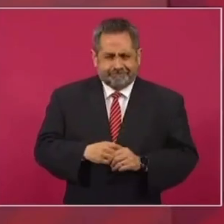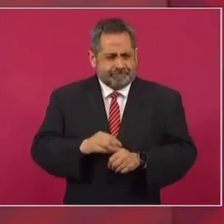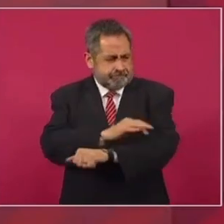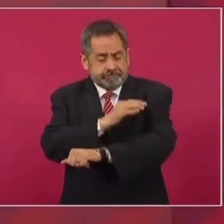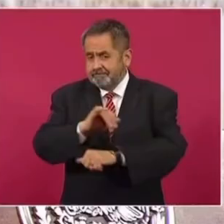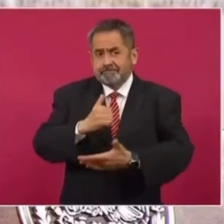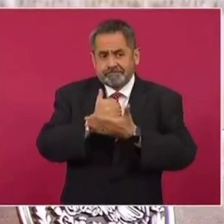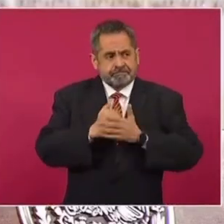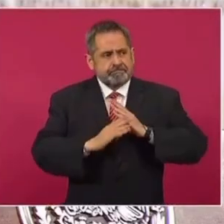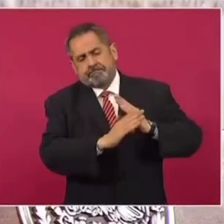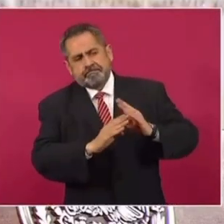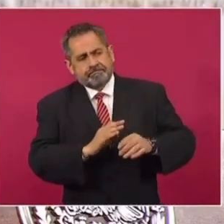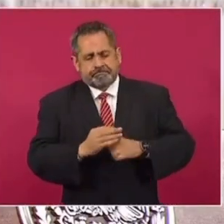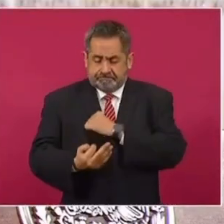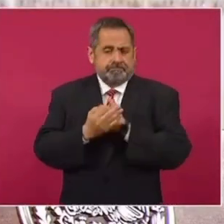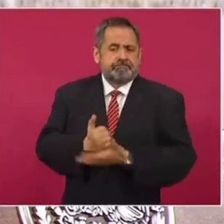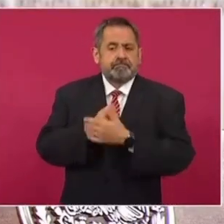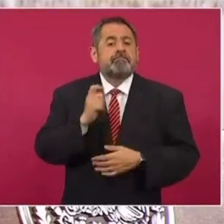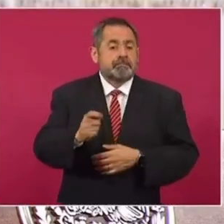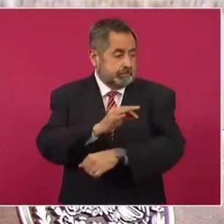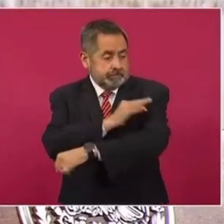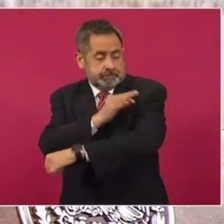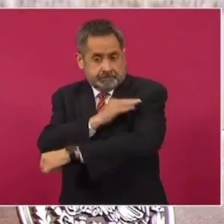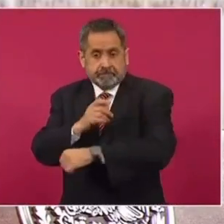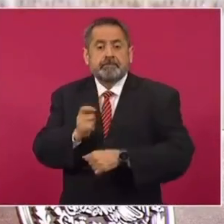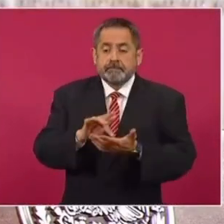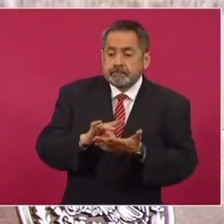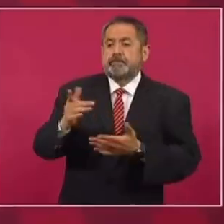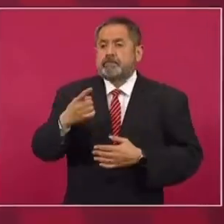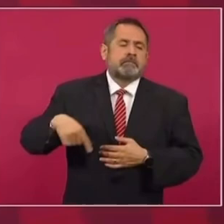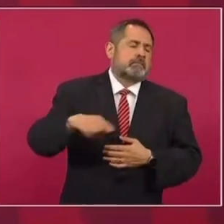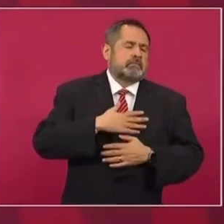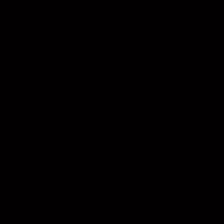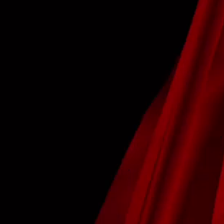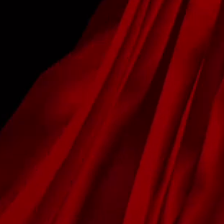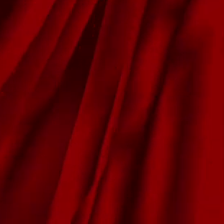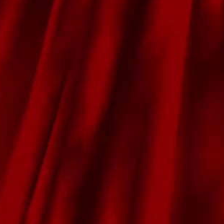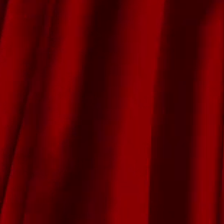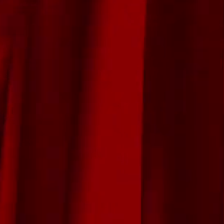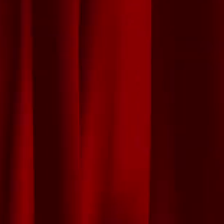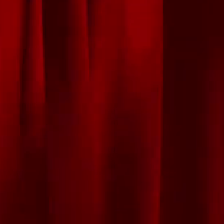vacunarnos. Y sí protege. Gracias a la vacuna es que estamos saliendo adelante.